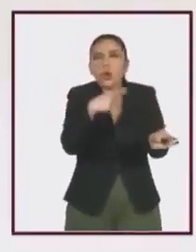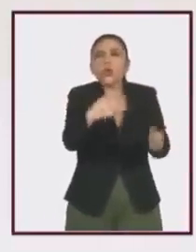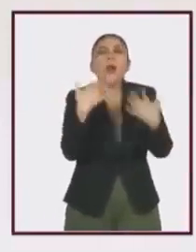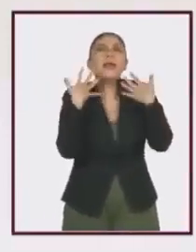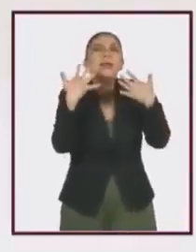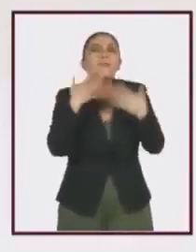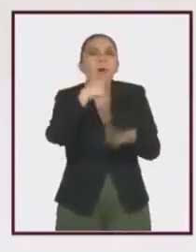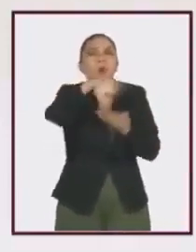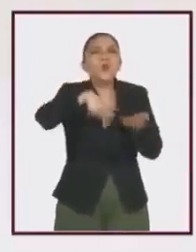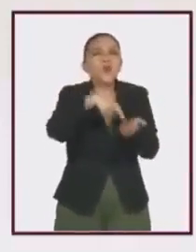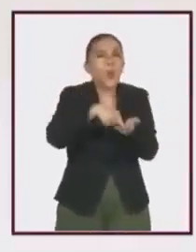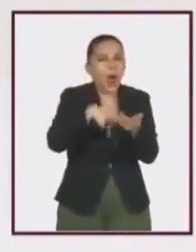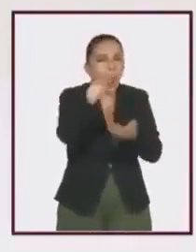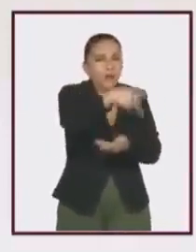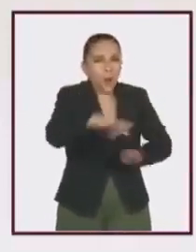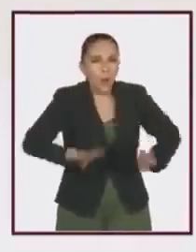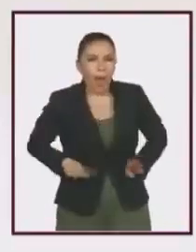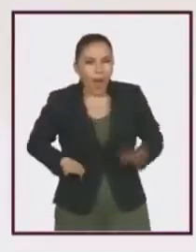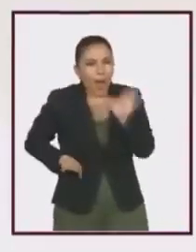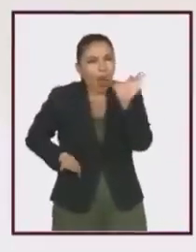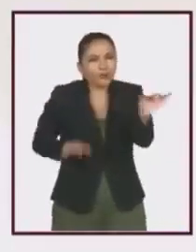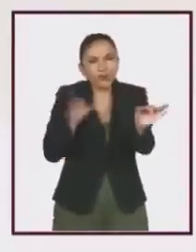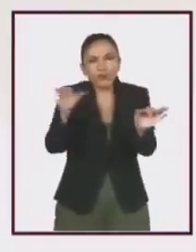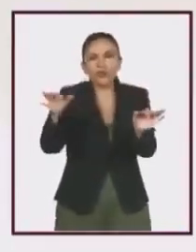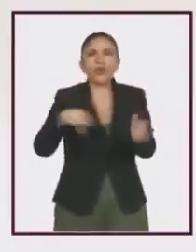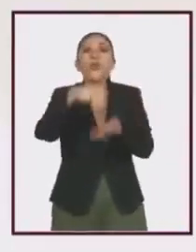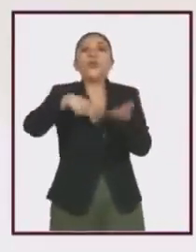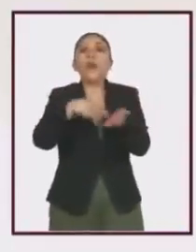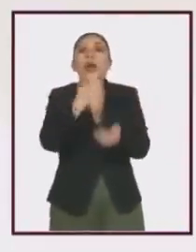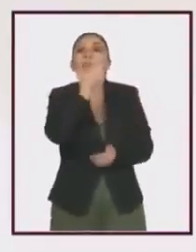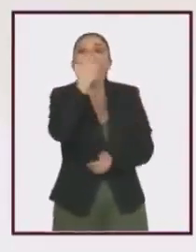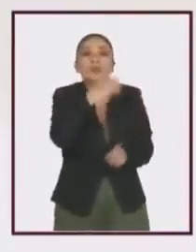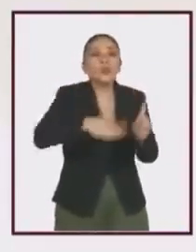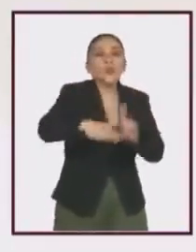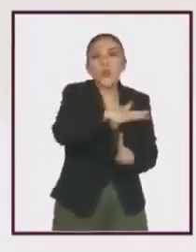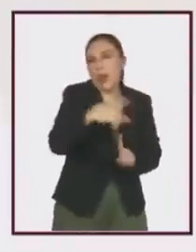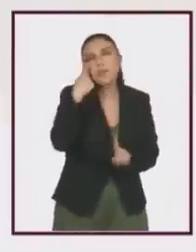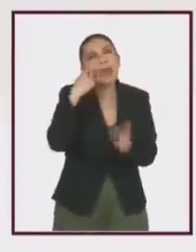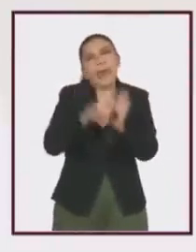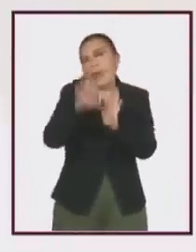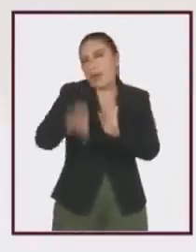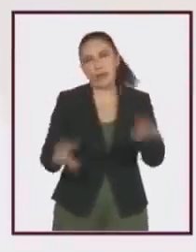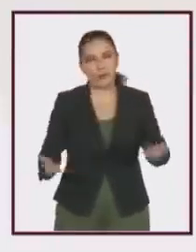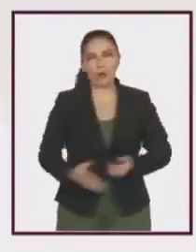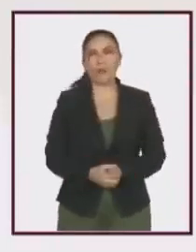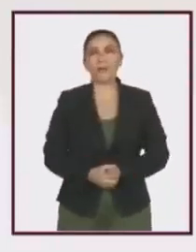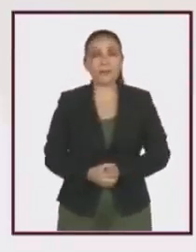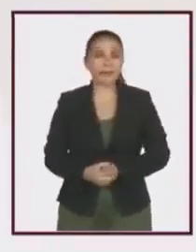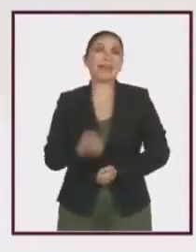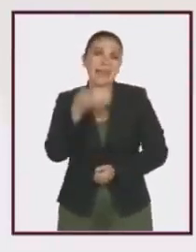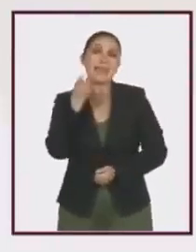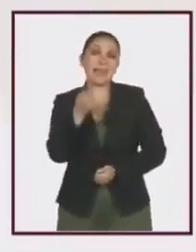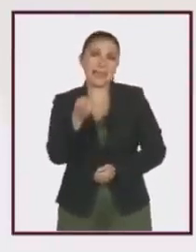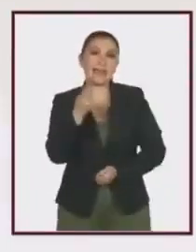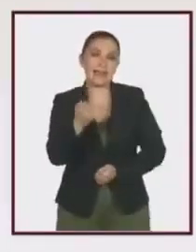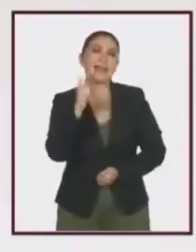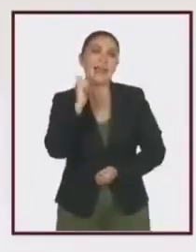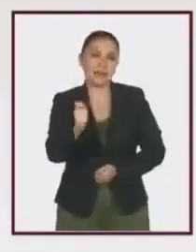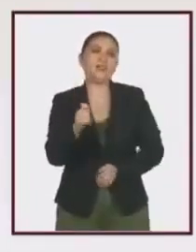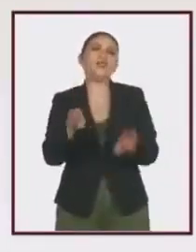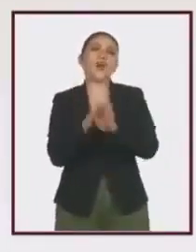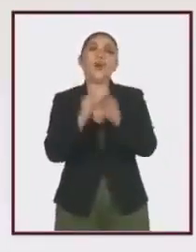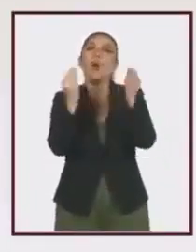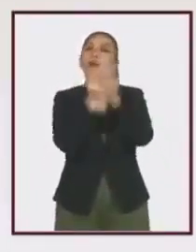la región en la cual se ubica la escuela, por decir algo, ¿no? Entonces, este sería un